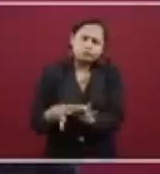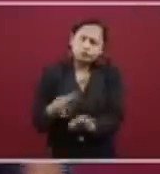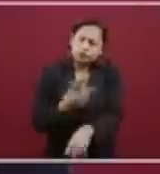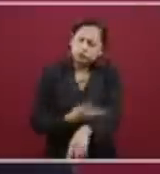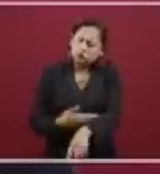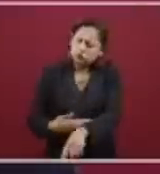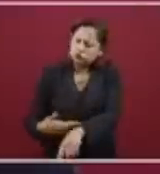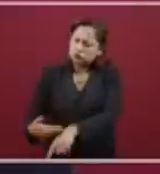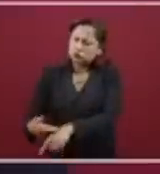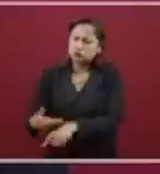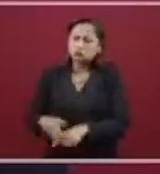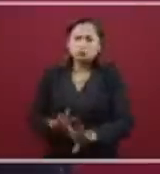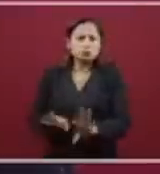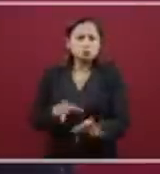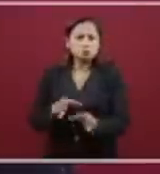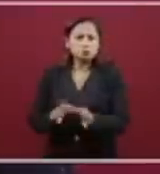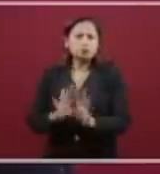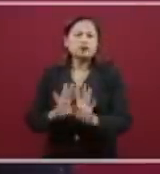adelanto